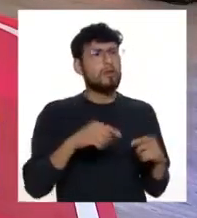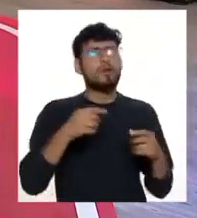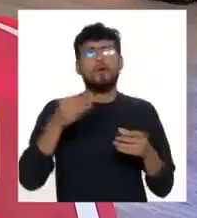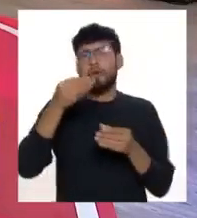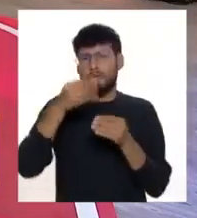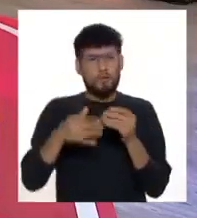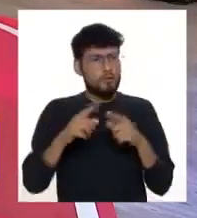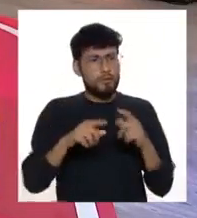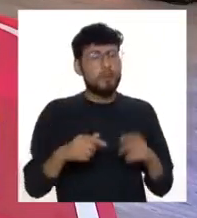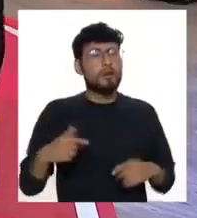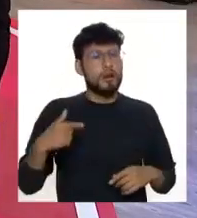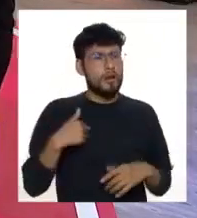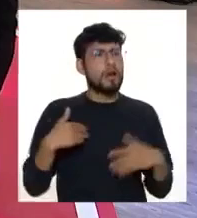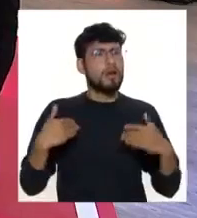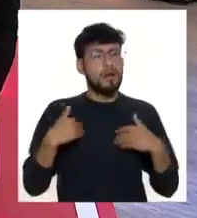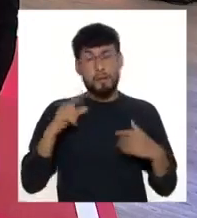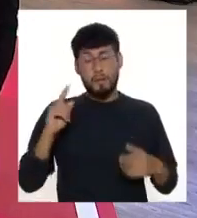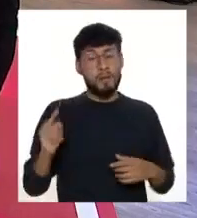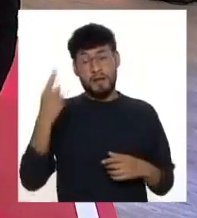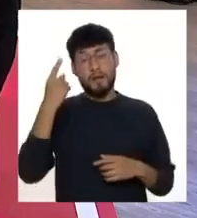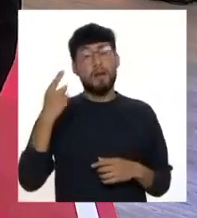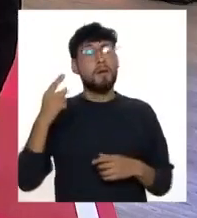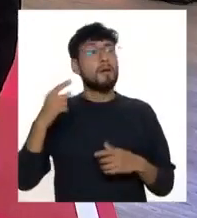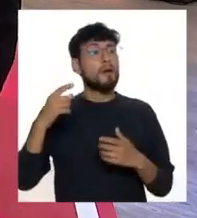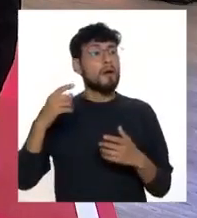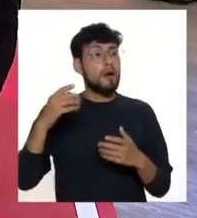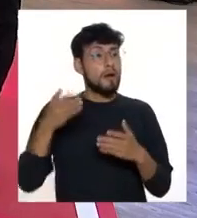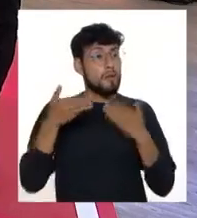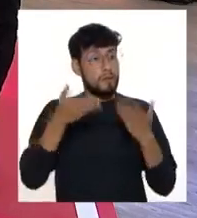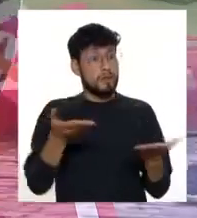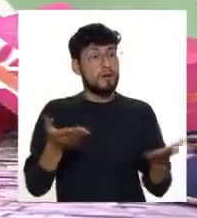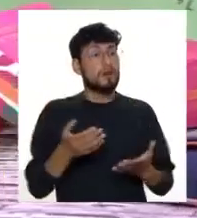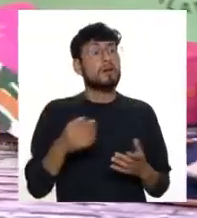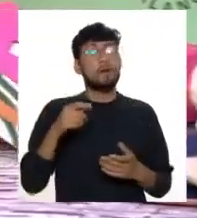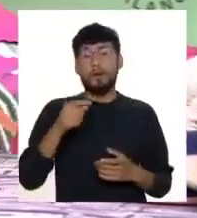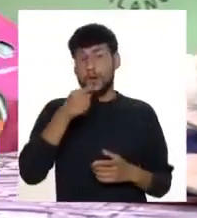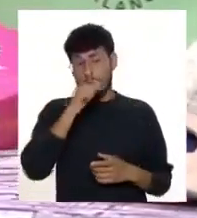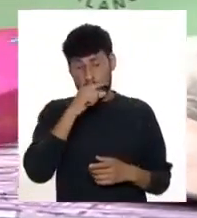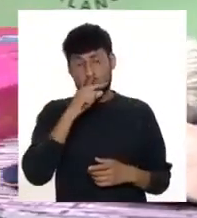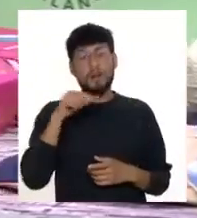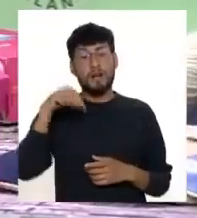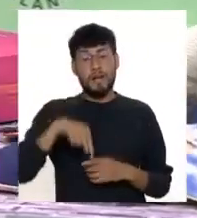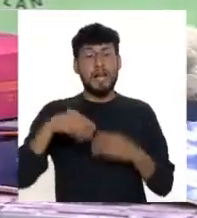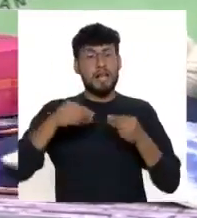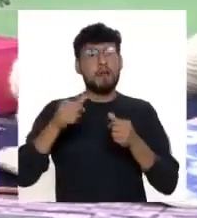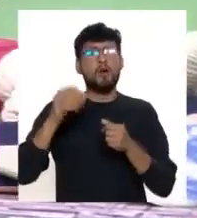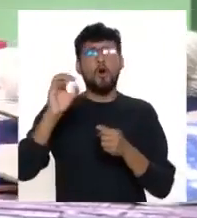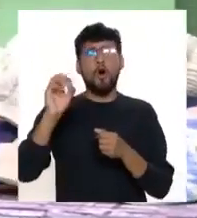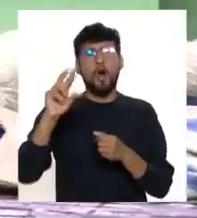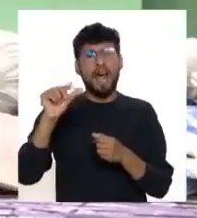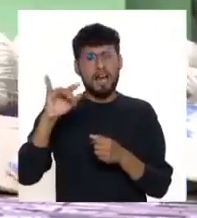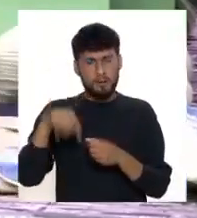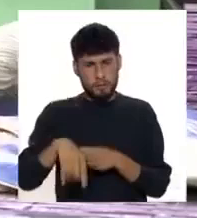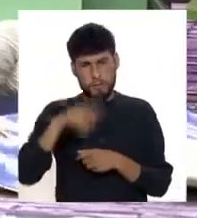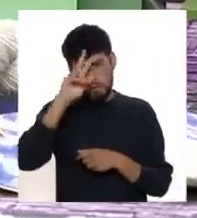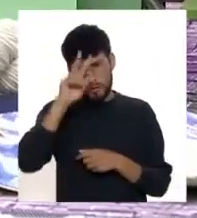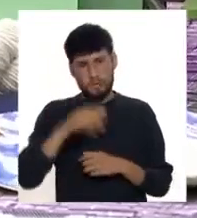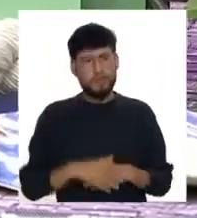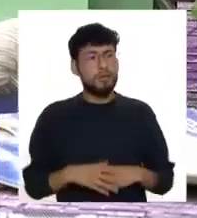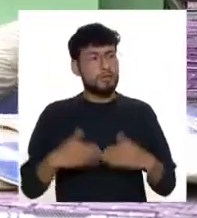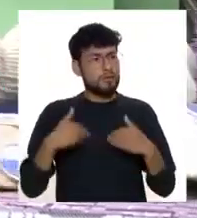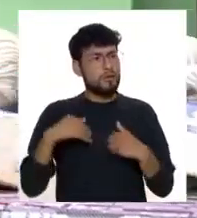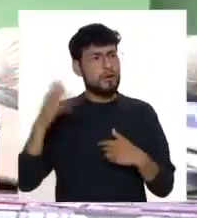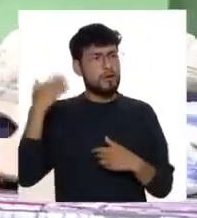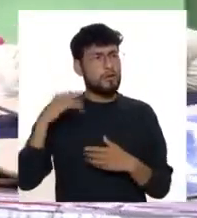flujo de hecho nosotros fuimos una de las primeras marcas si no es la primera marca que empezó con las toallas de tela en Perú con algodón orgánico peruano de hecho